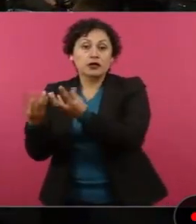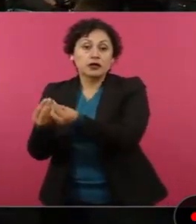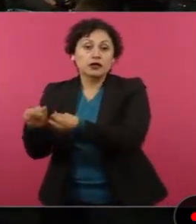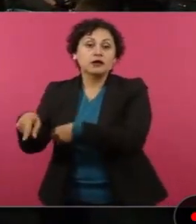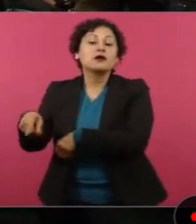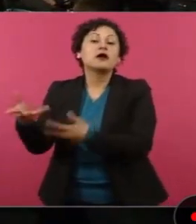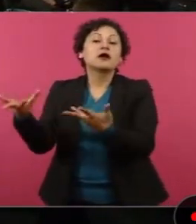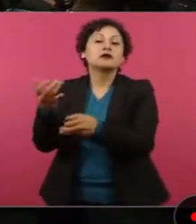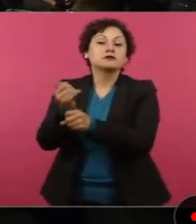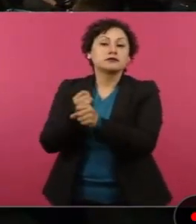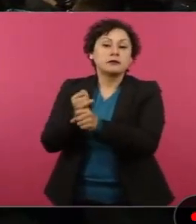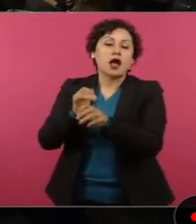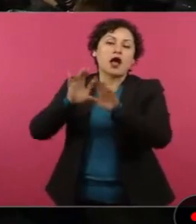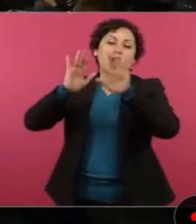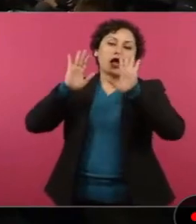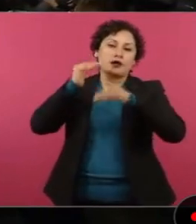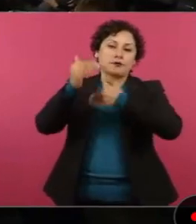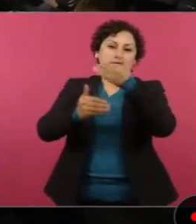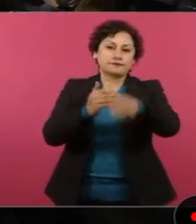estado